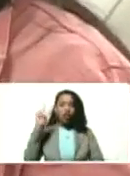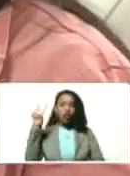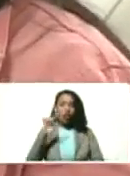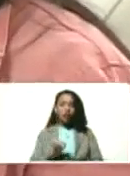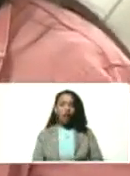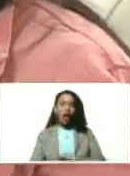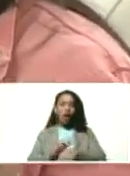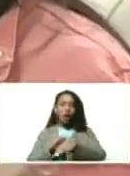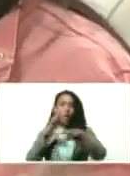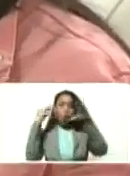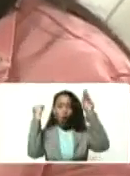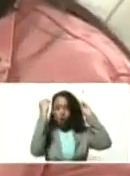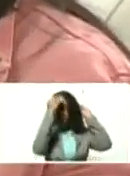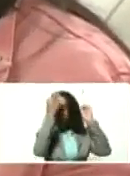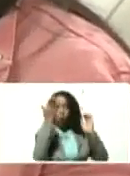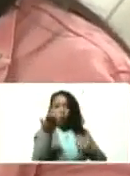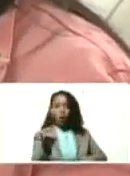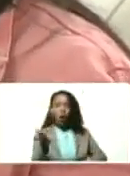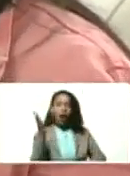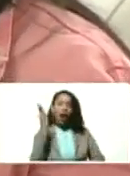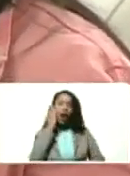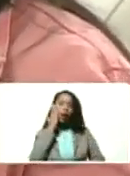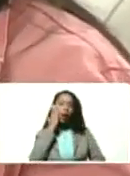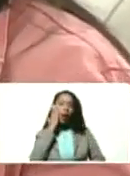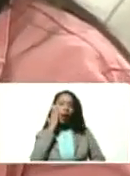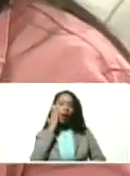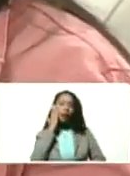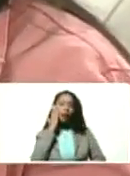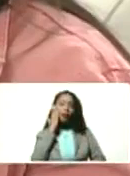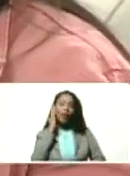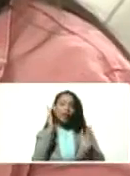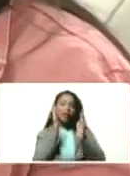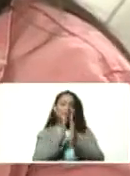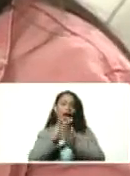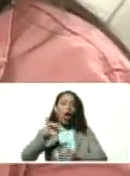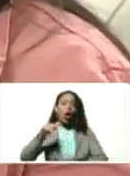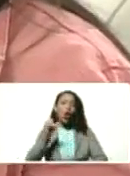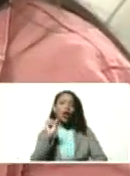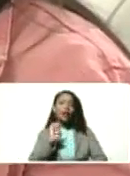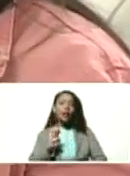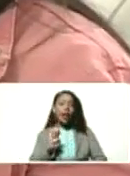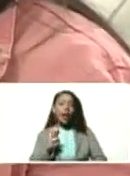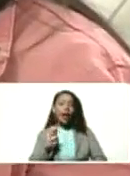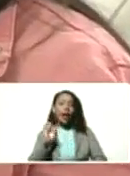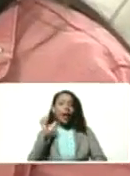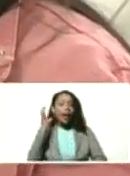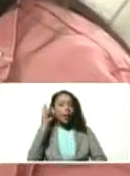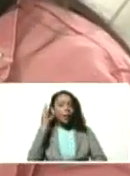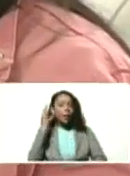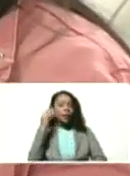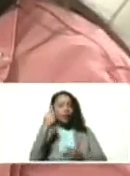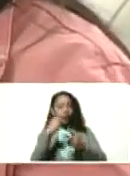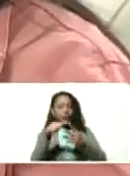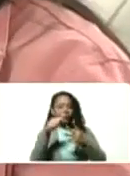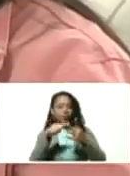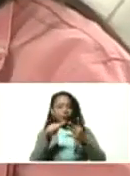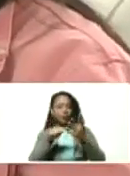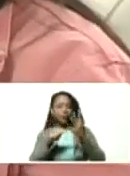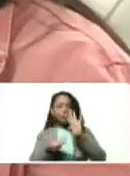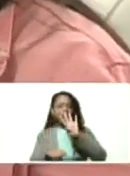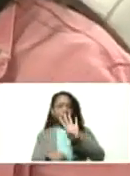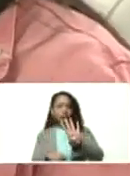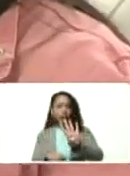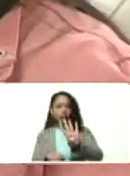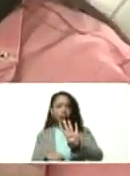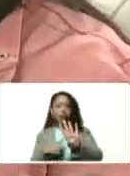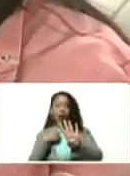Está el doctor José Gregorio Hernández, la madre María de San José, Carmen, la madre Carmen Rendiles y la madre Candelaria.